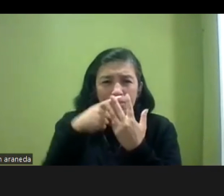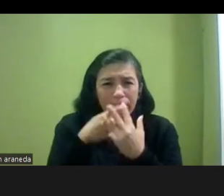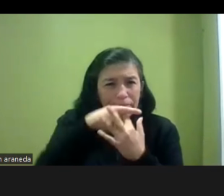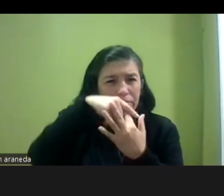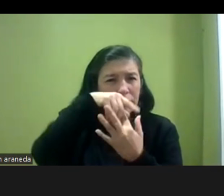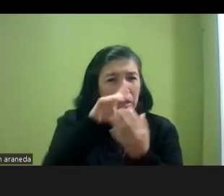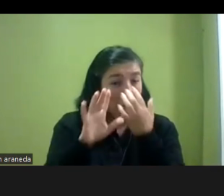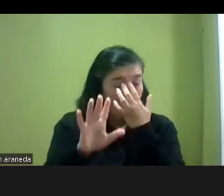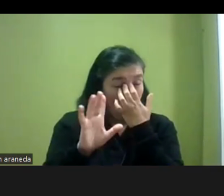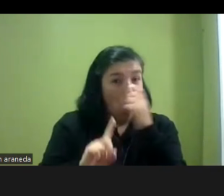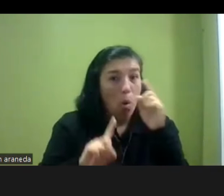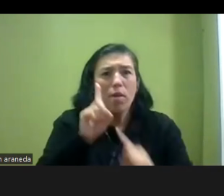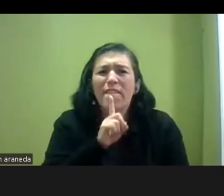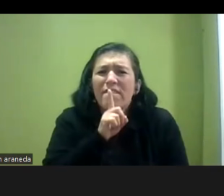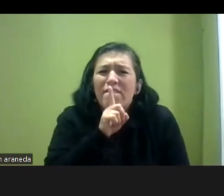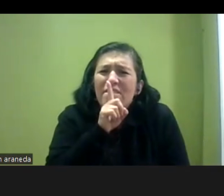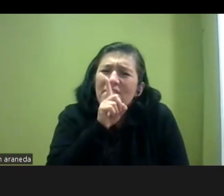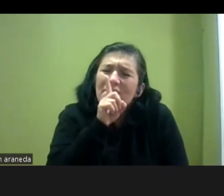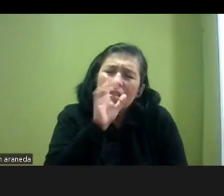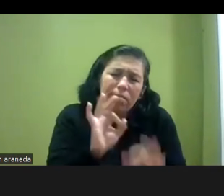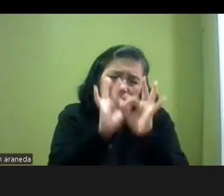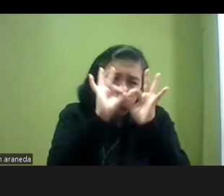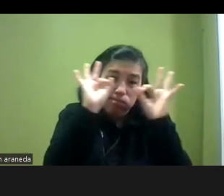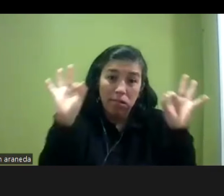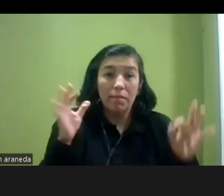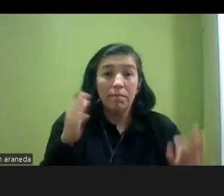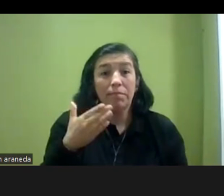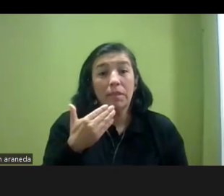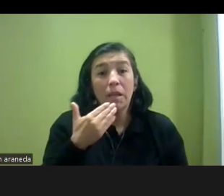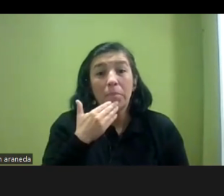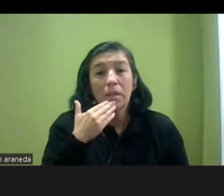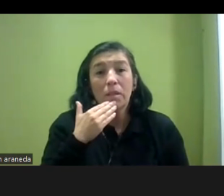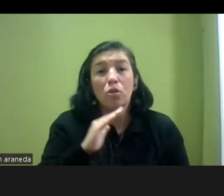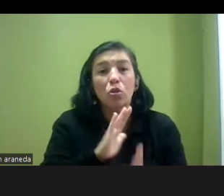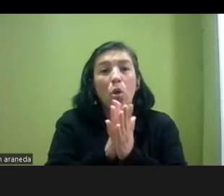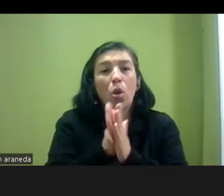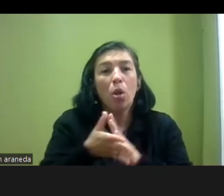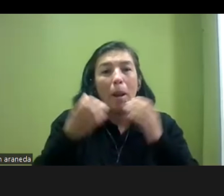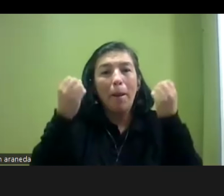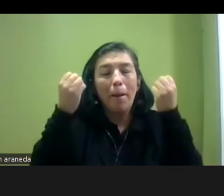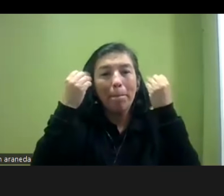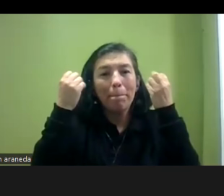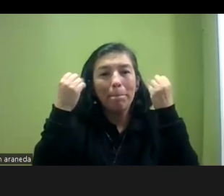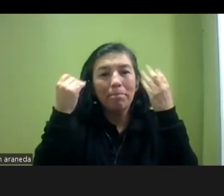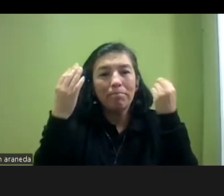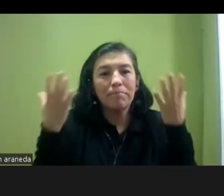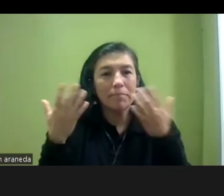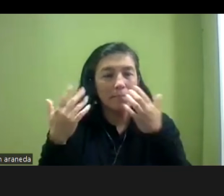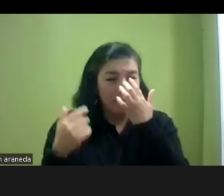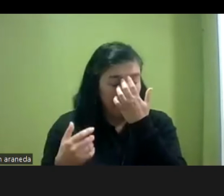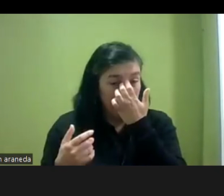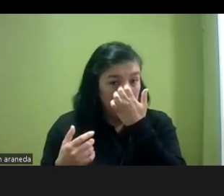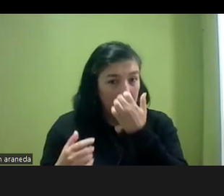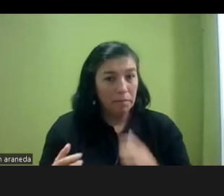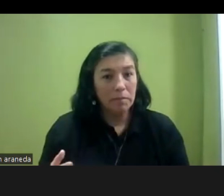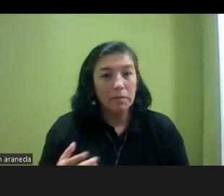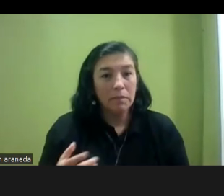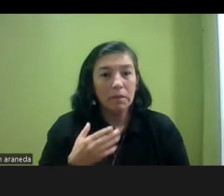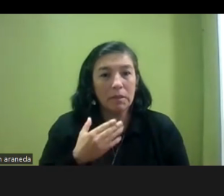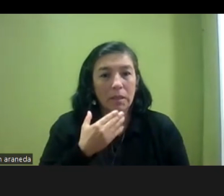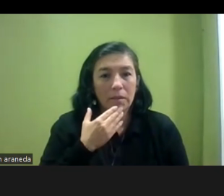tejidos muy finos, muy finos. Todo lo que es el aprendizaje de los